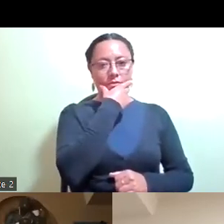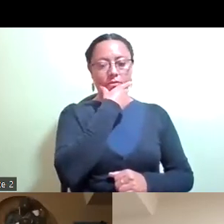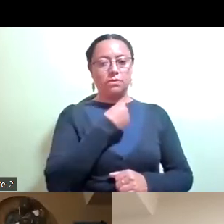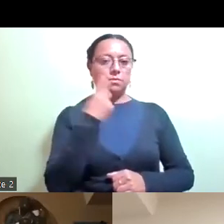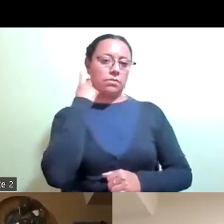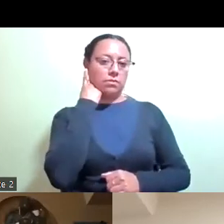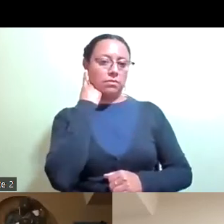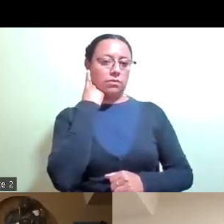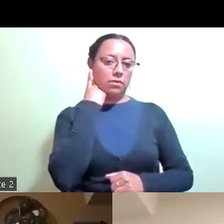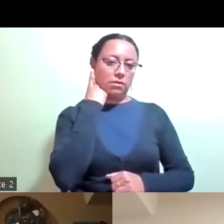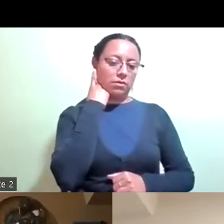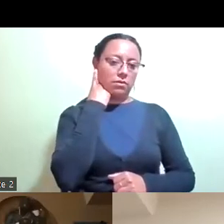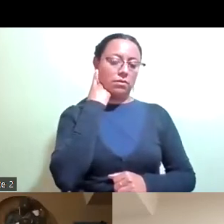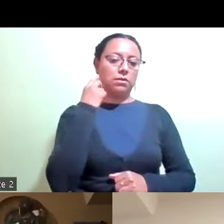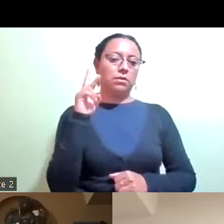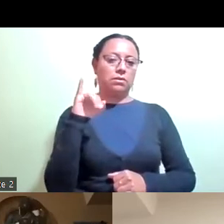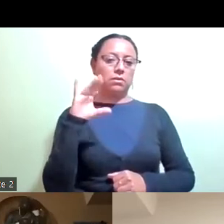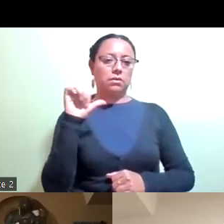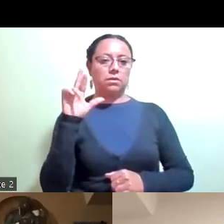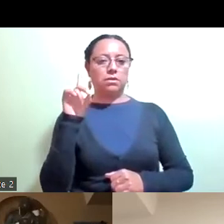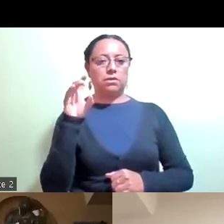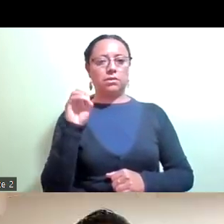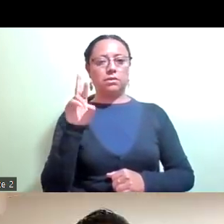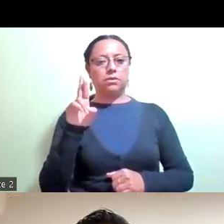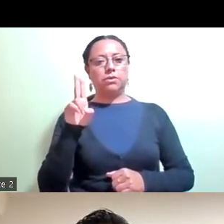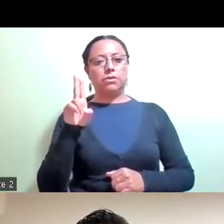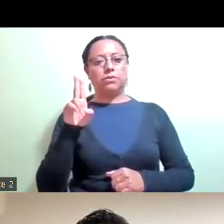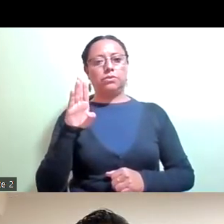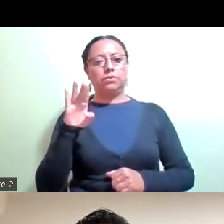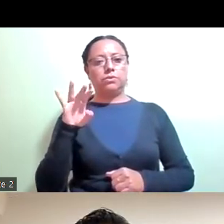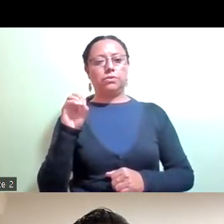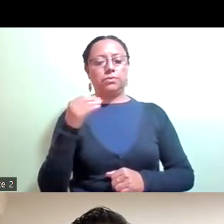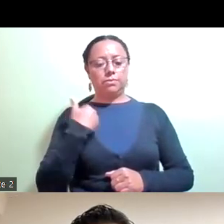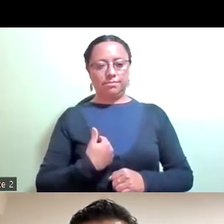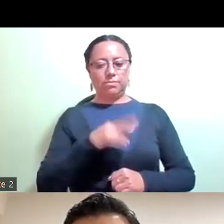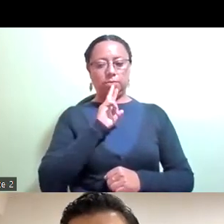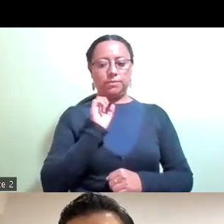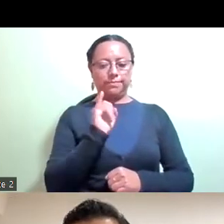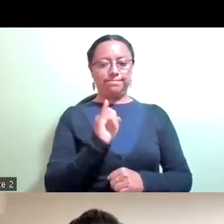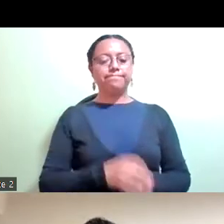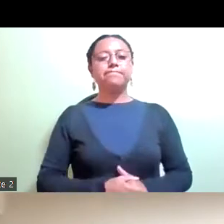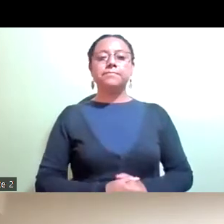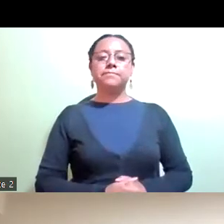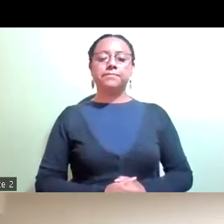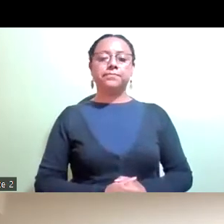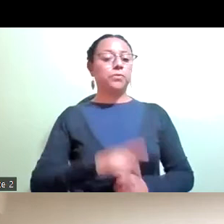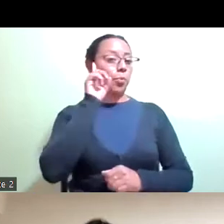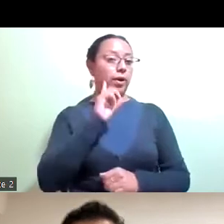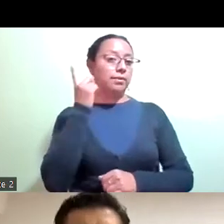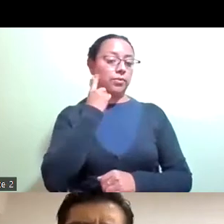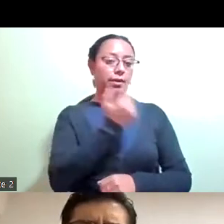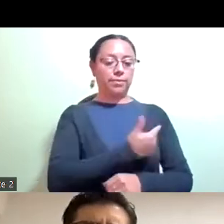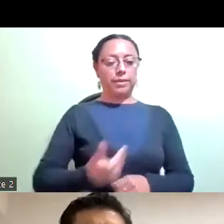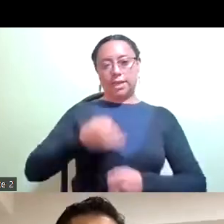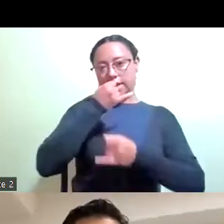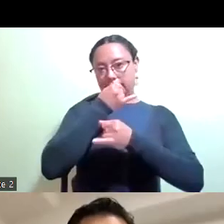Diputado, el de la voz, diputado Ricardo Rubio Torres, en pro. Diputada presidenta, le informo que el resultado de